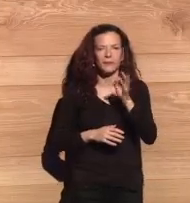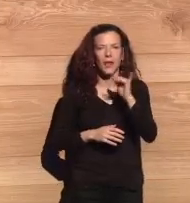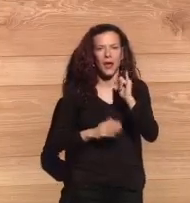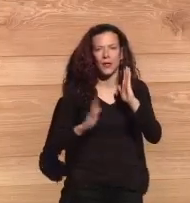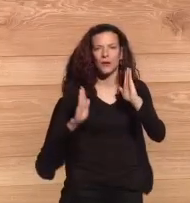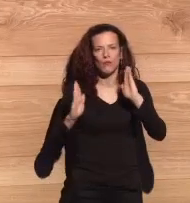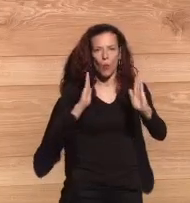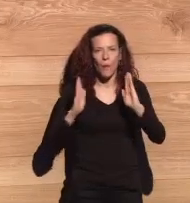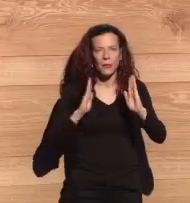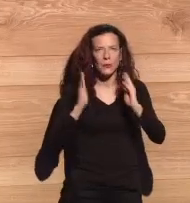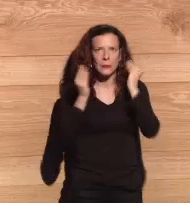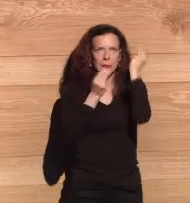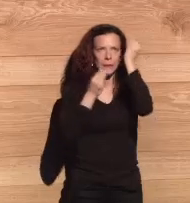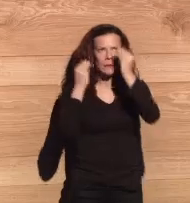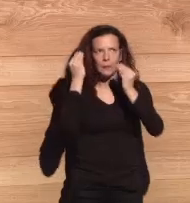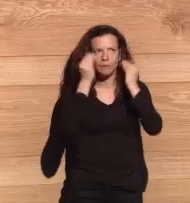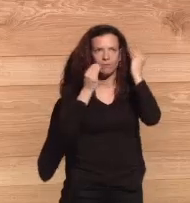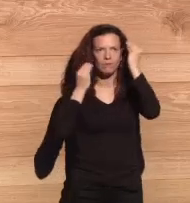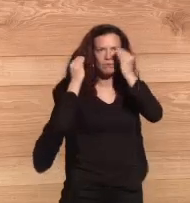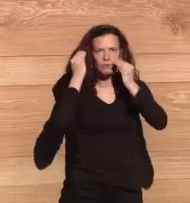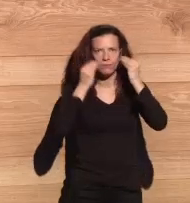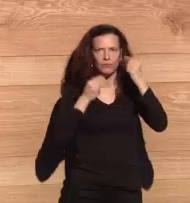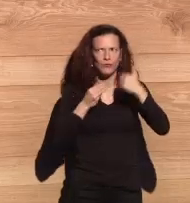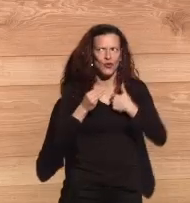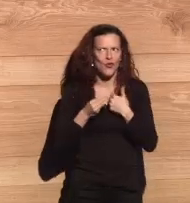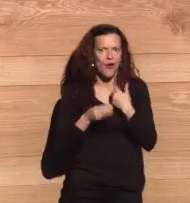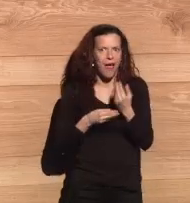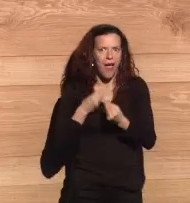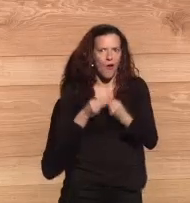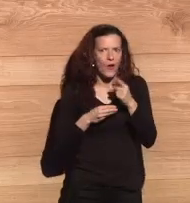que uno piensa, ¿por qué me hago esto?